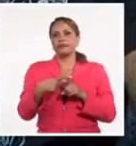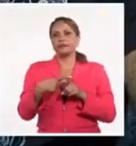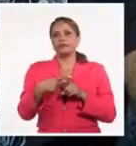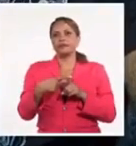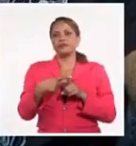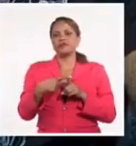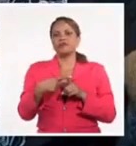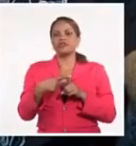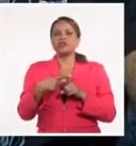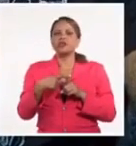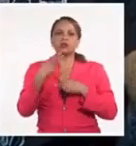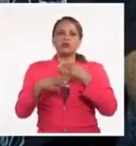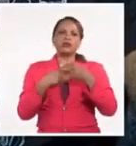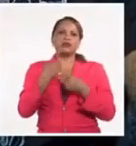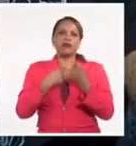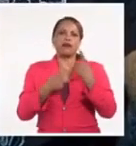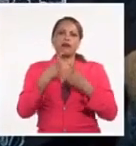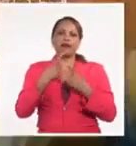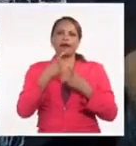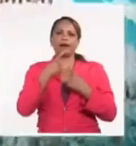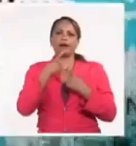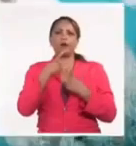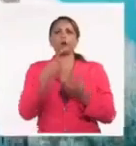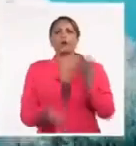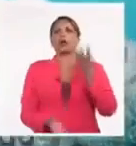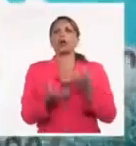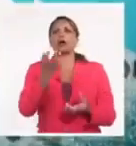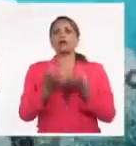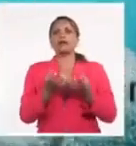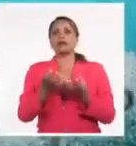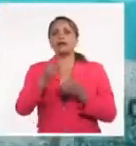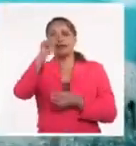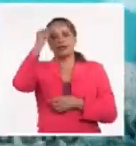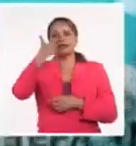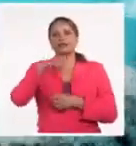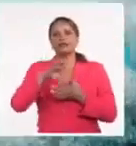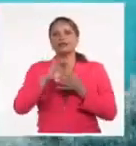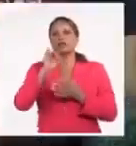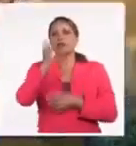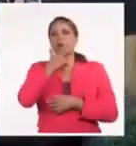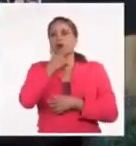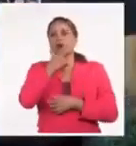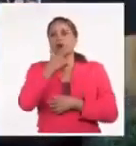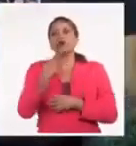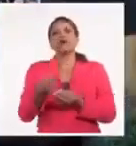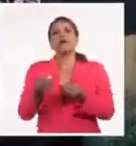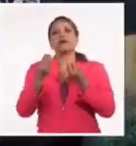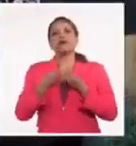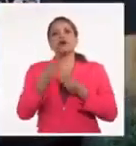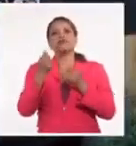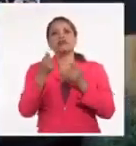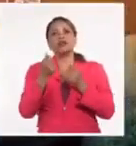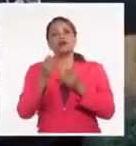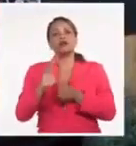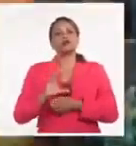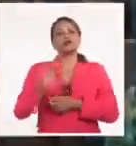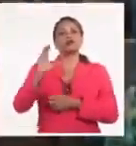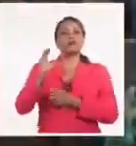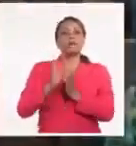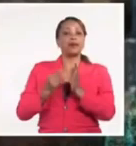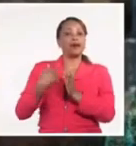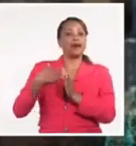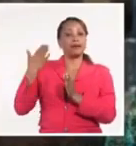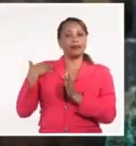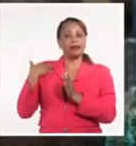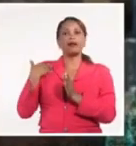cometí un delito. Le di candela, canete y sala de desagüe. Me ofrecen una cifra de dinero, hacía un mes atrás.